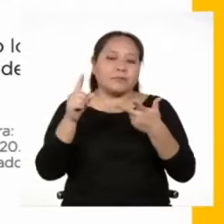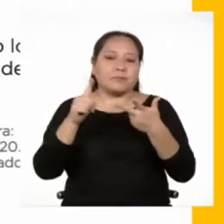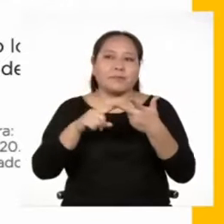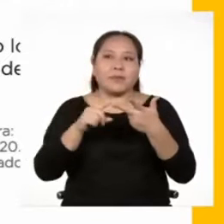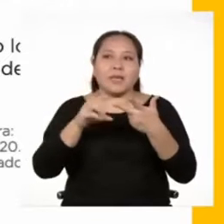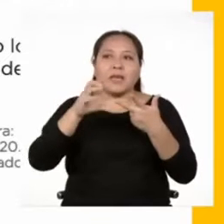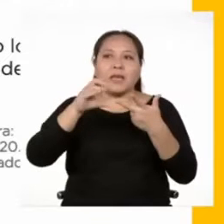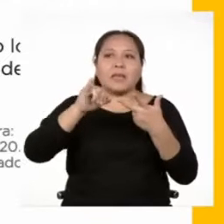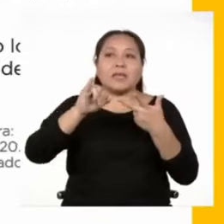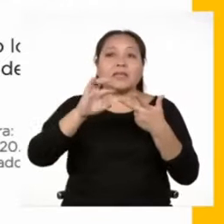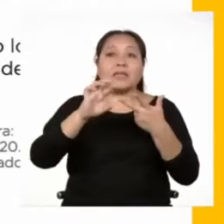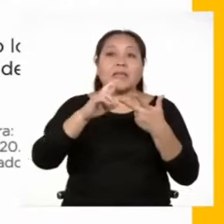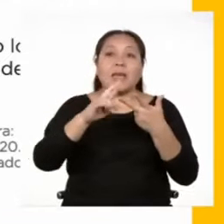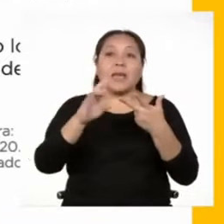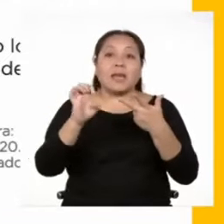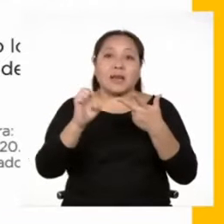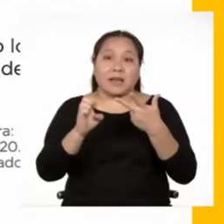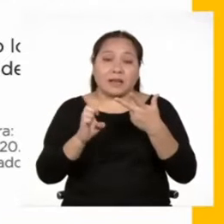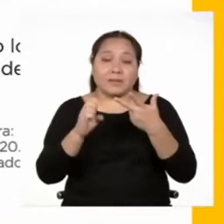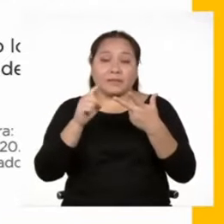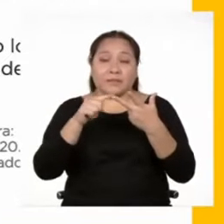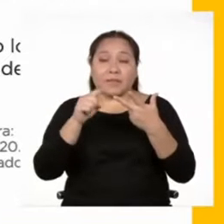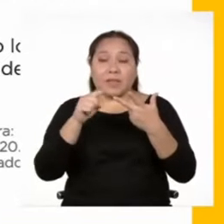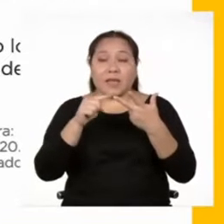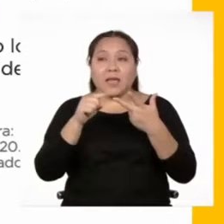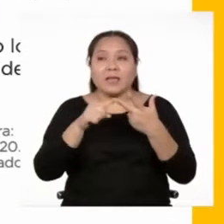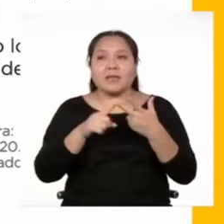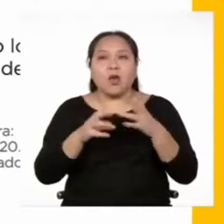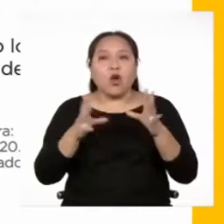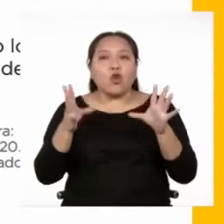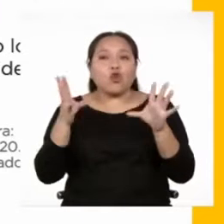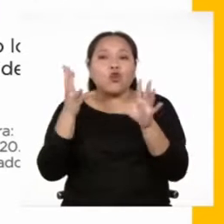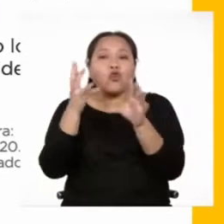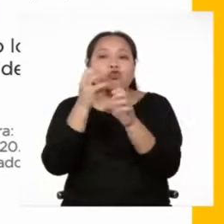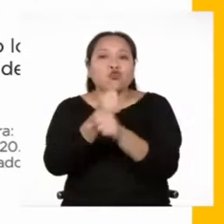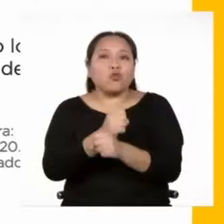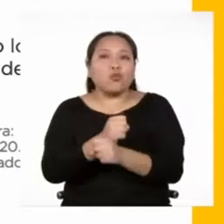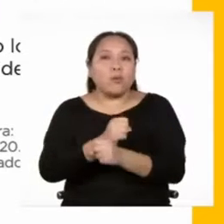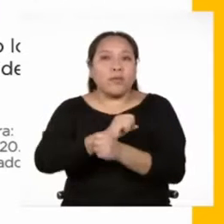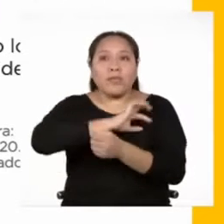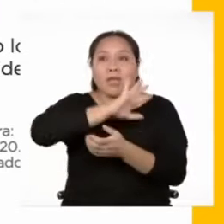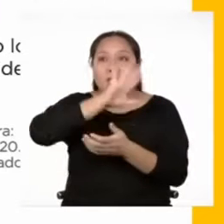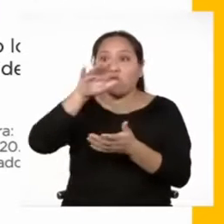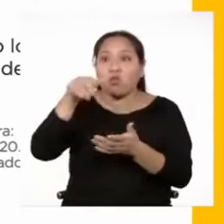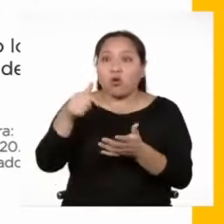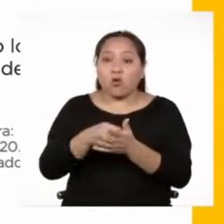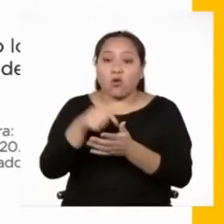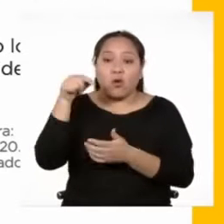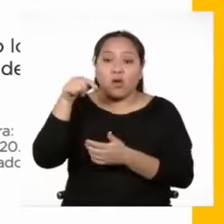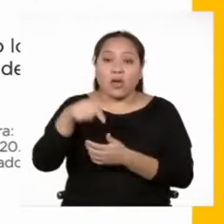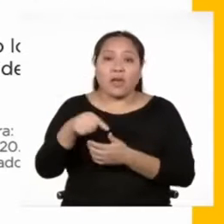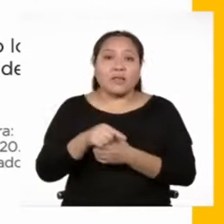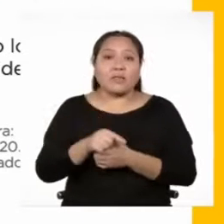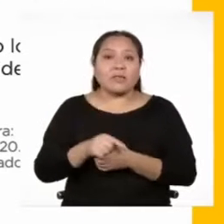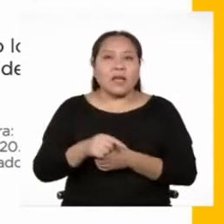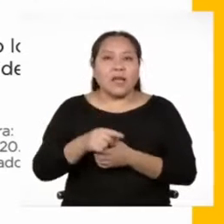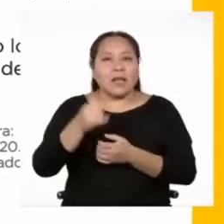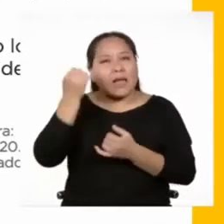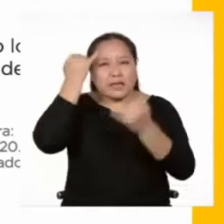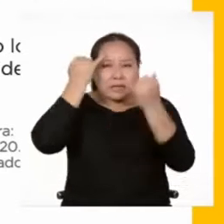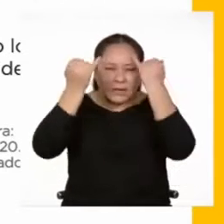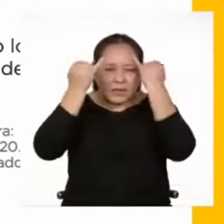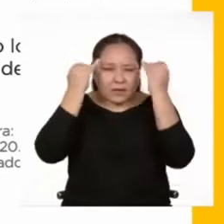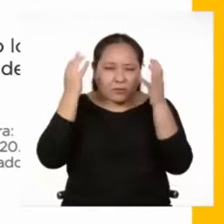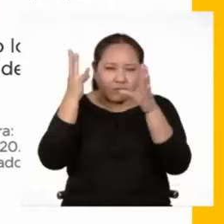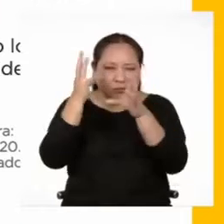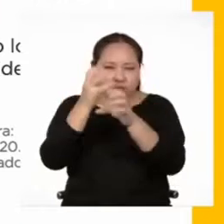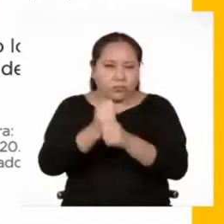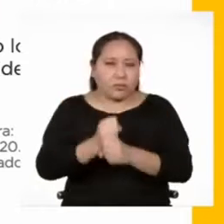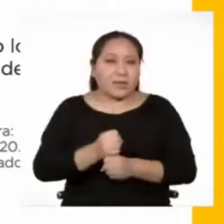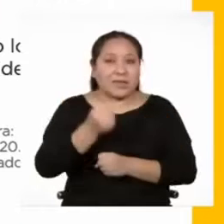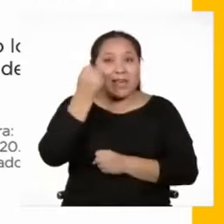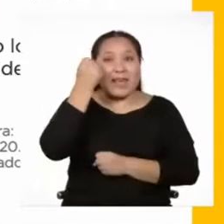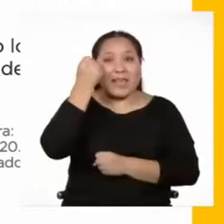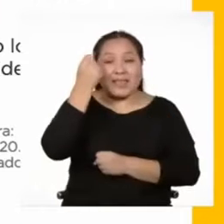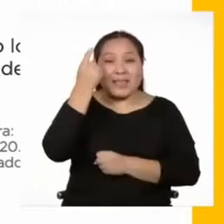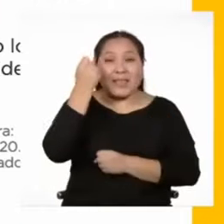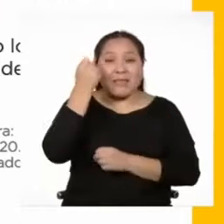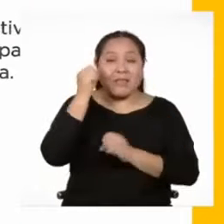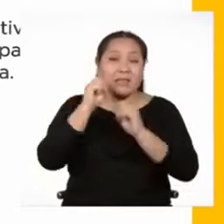cierre o conclusión es una síntesis de todo lo desarrollado que permite resumir las ideas y comprender el tema